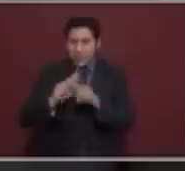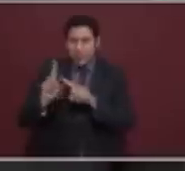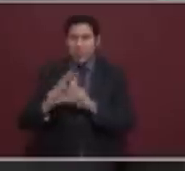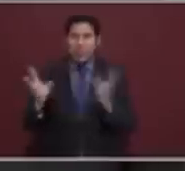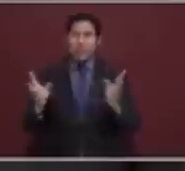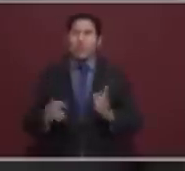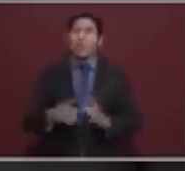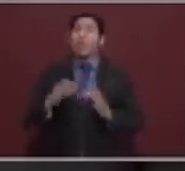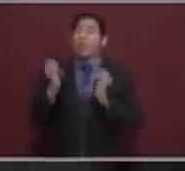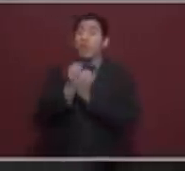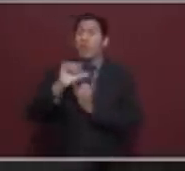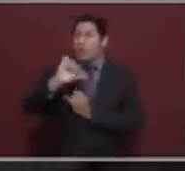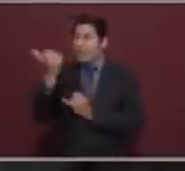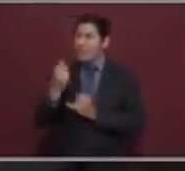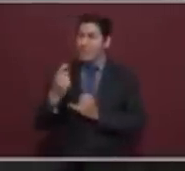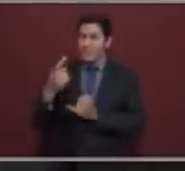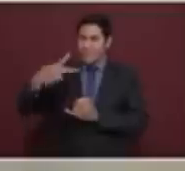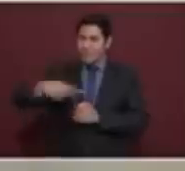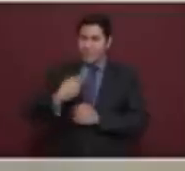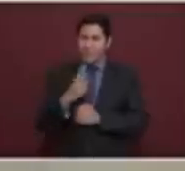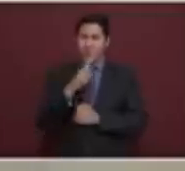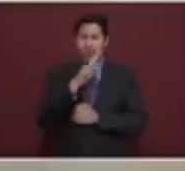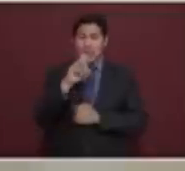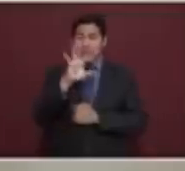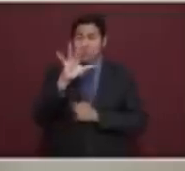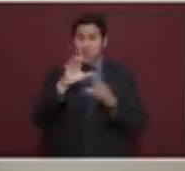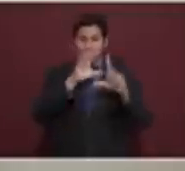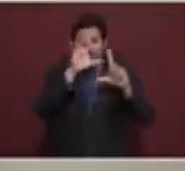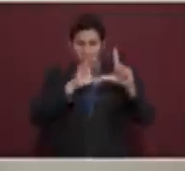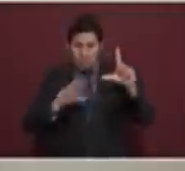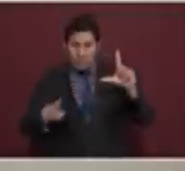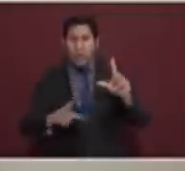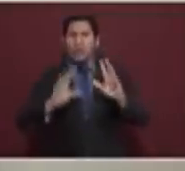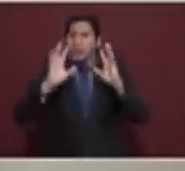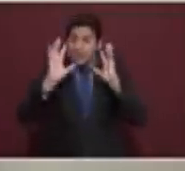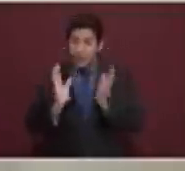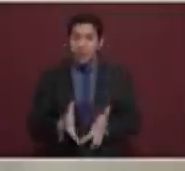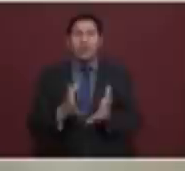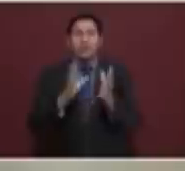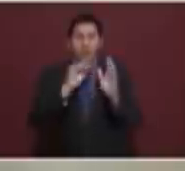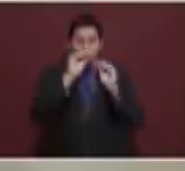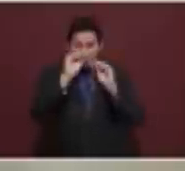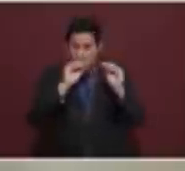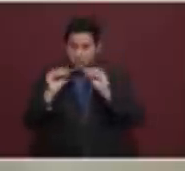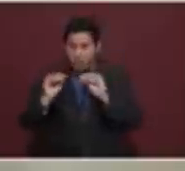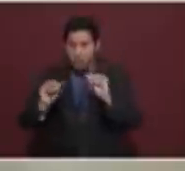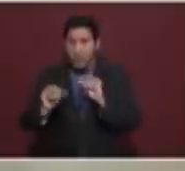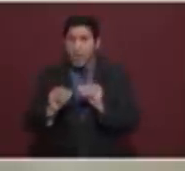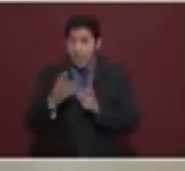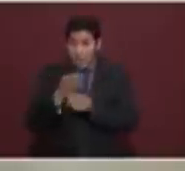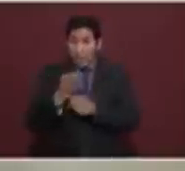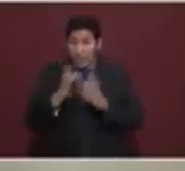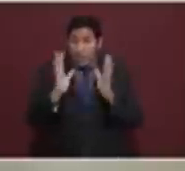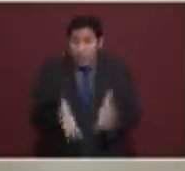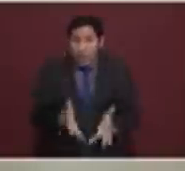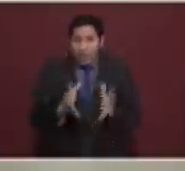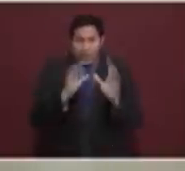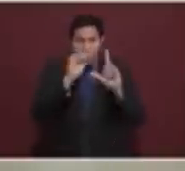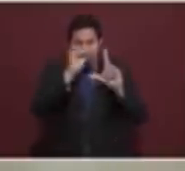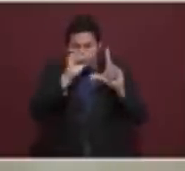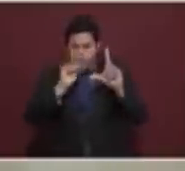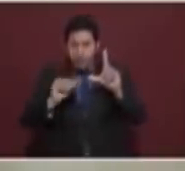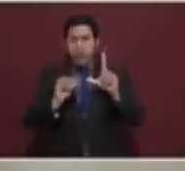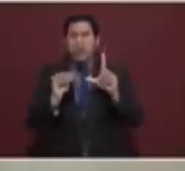regiones efectivamente ya están operando o ya están operando con